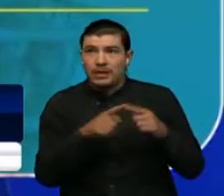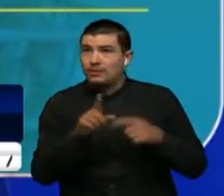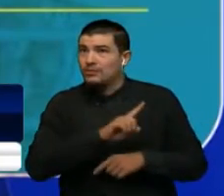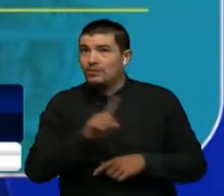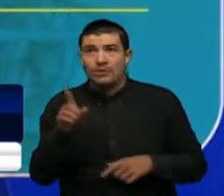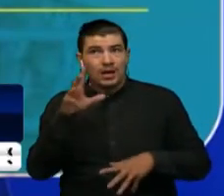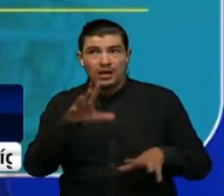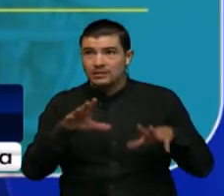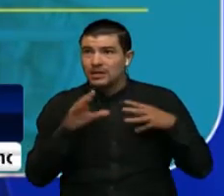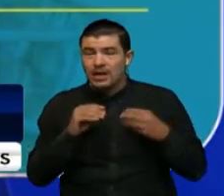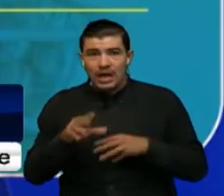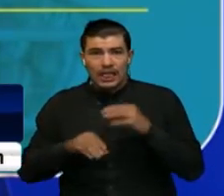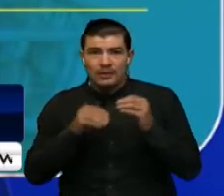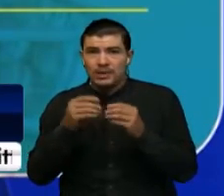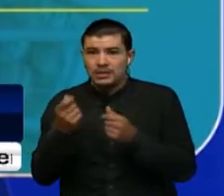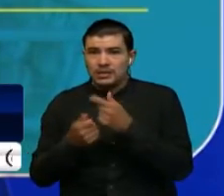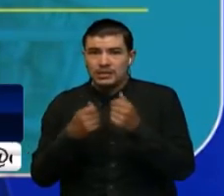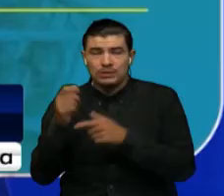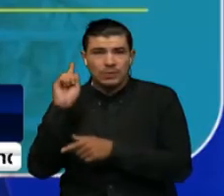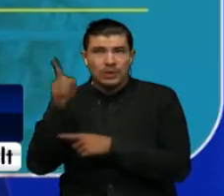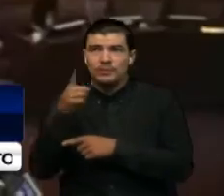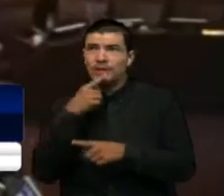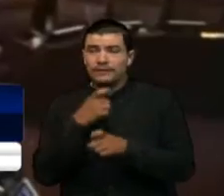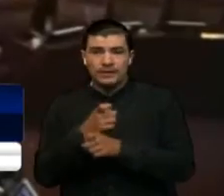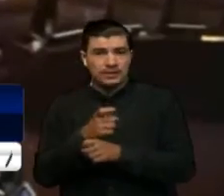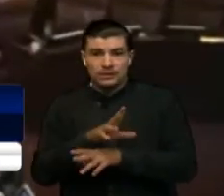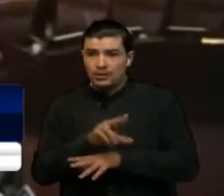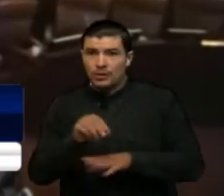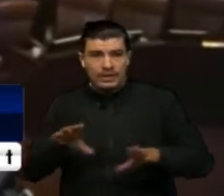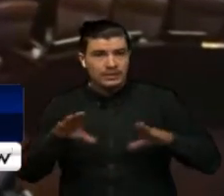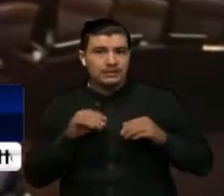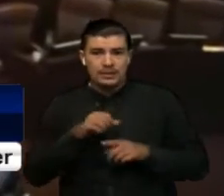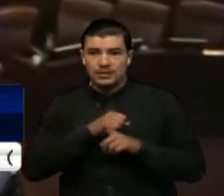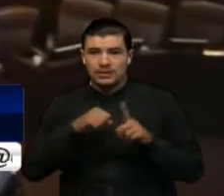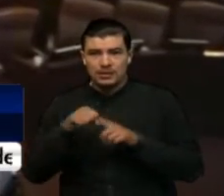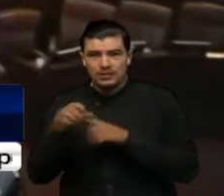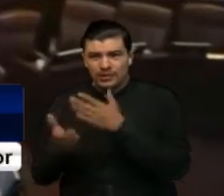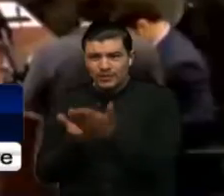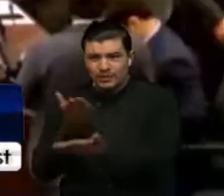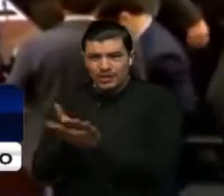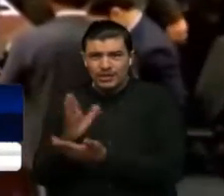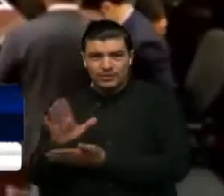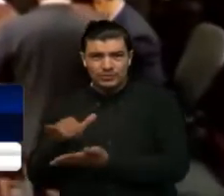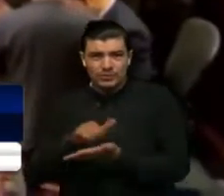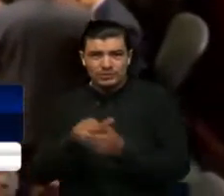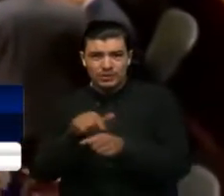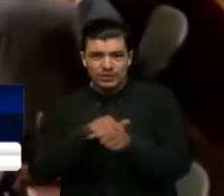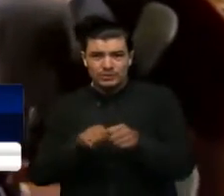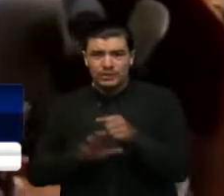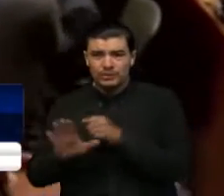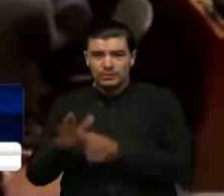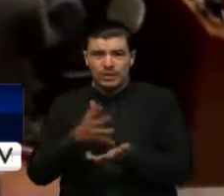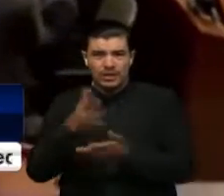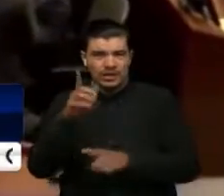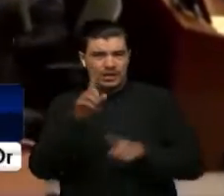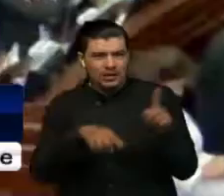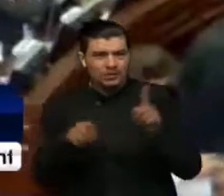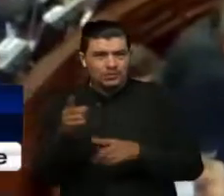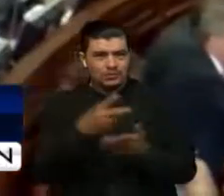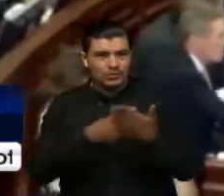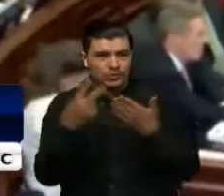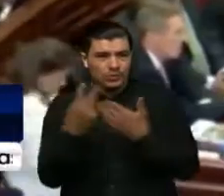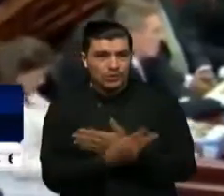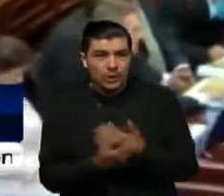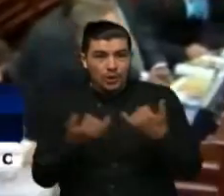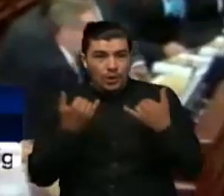que además tendría un costo político demasiado grande propuestas como esa y el denominado sisbén para los ricos son algunos de los proyectos